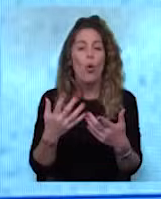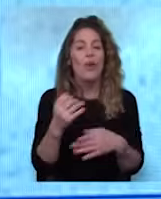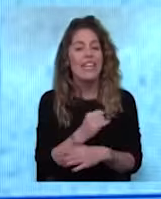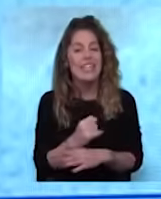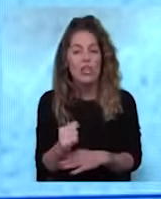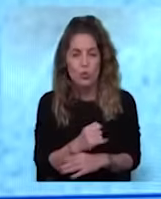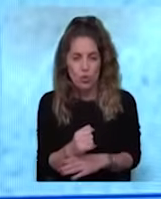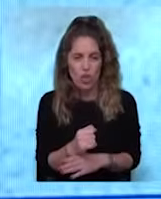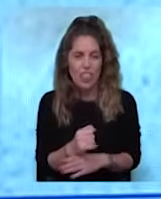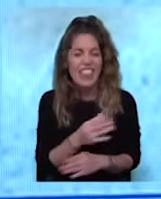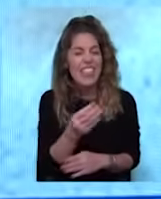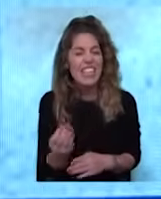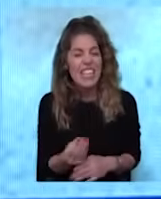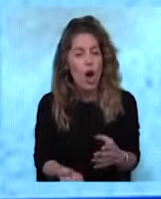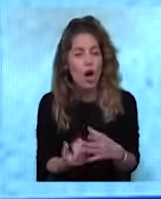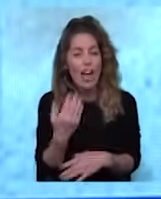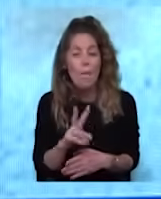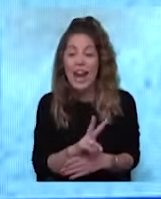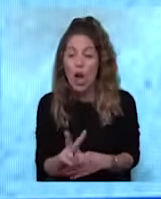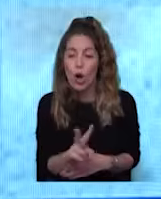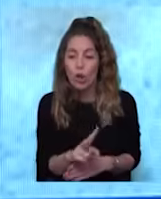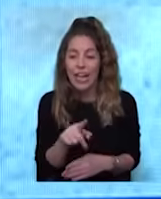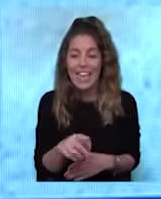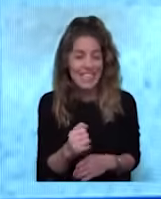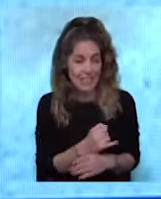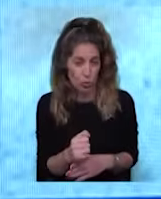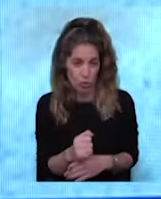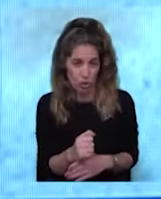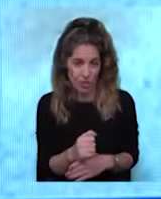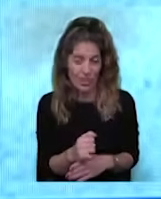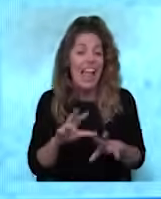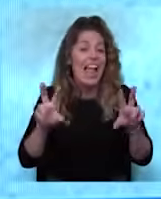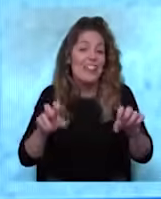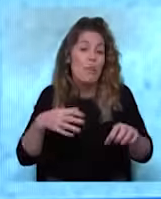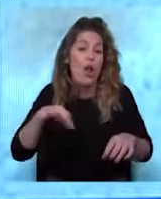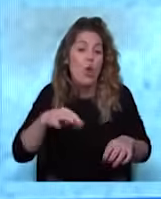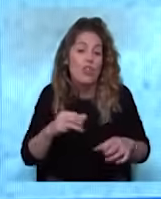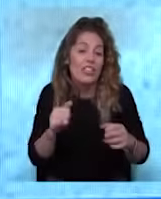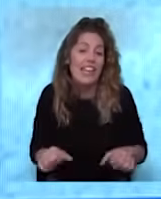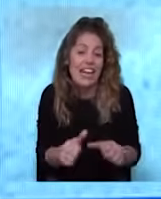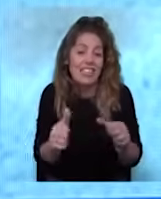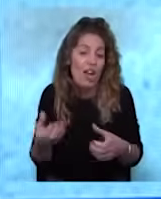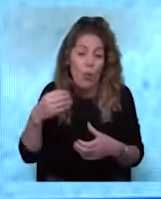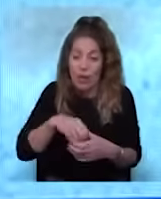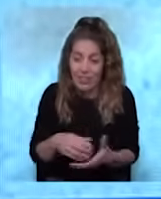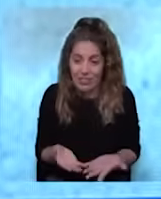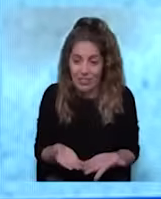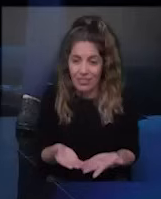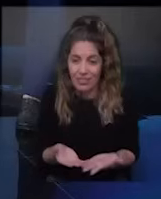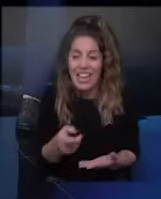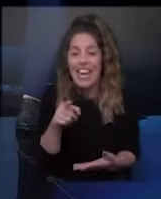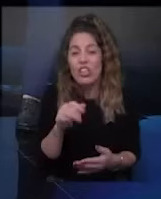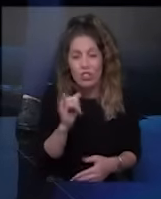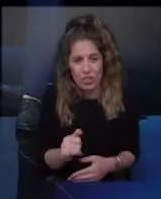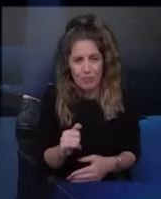está diseñado y creado para controlar esas organizaciones el tema es que lo único que tiene que hacer es incorporarse porque esto